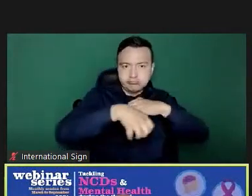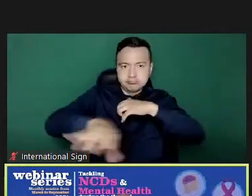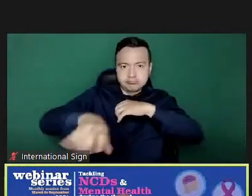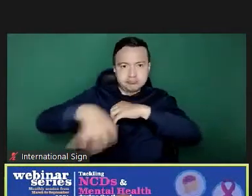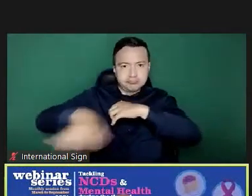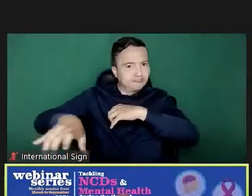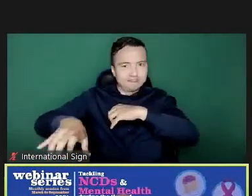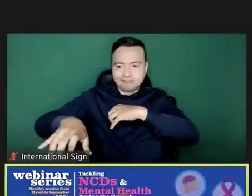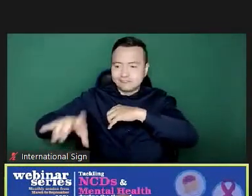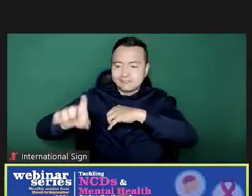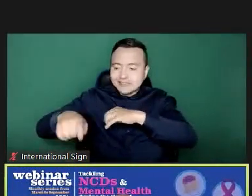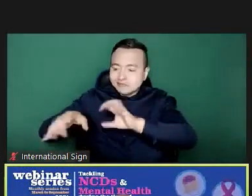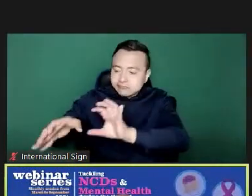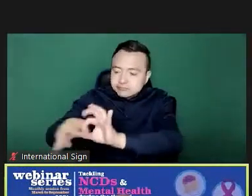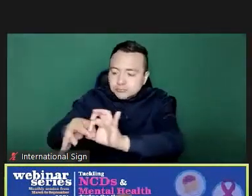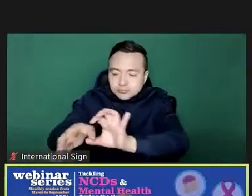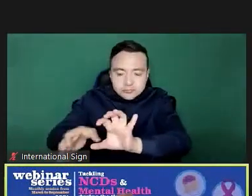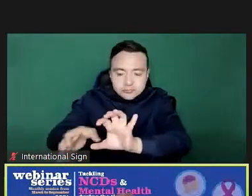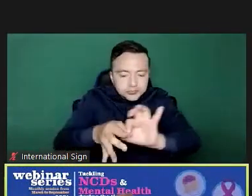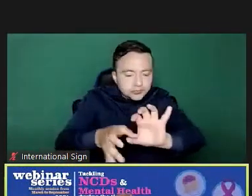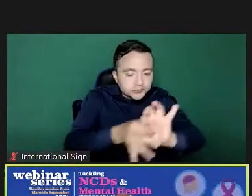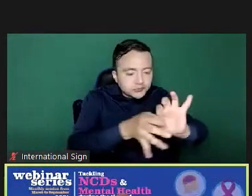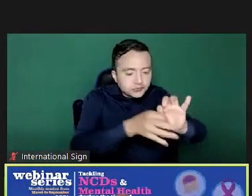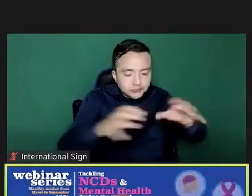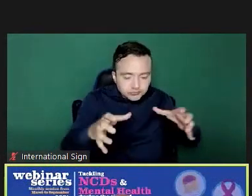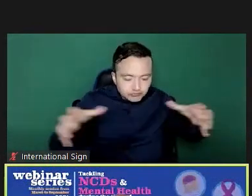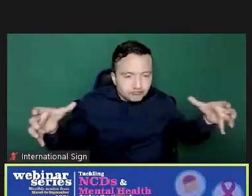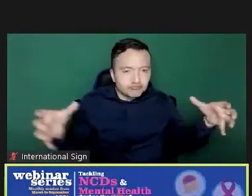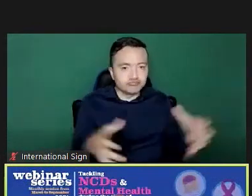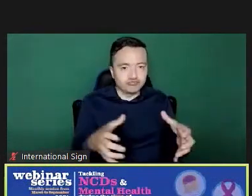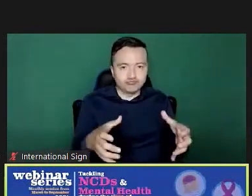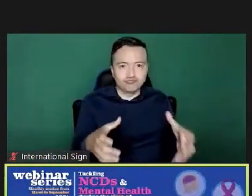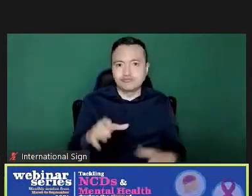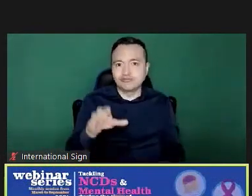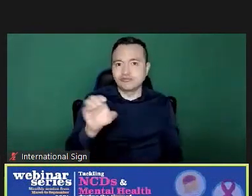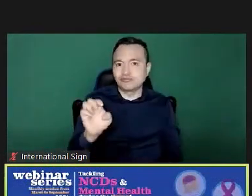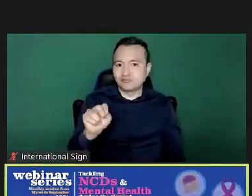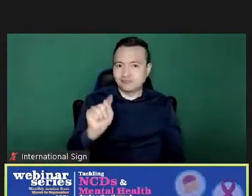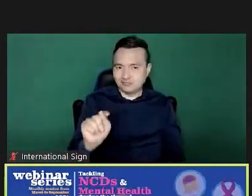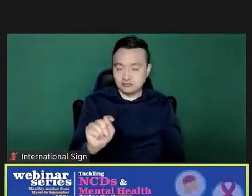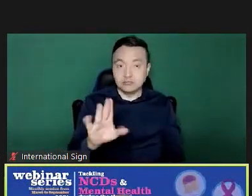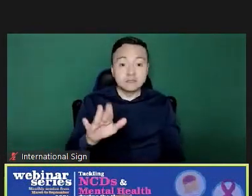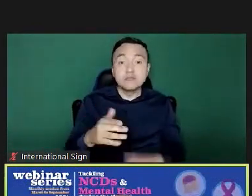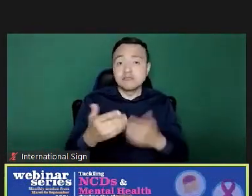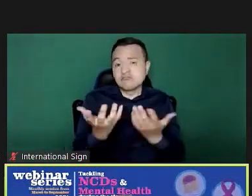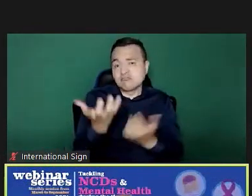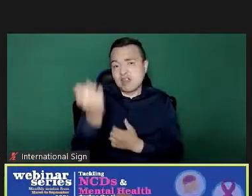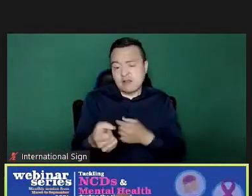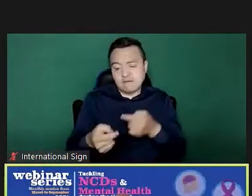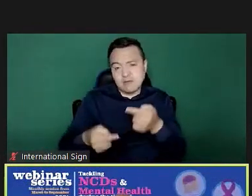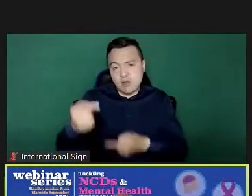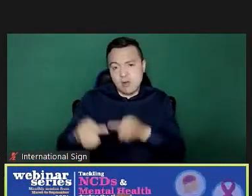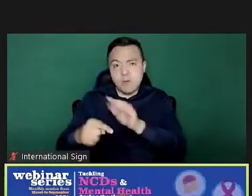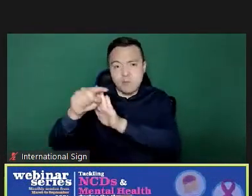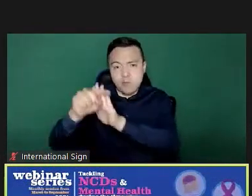en la definición de los componentes relacionados con las NTs en cuanto a las políticas intersectorales. A menudo encontramos que